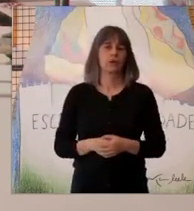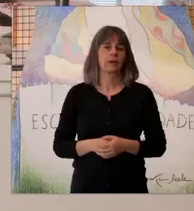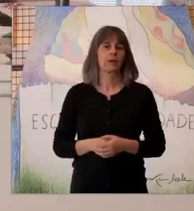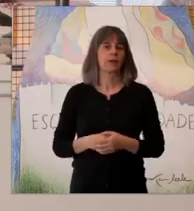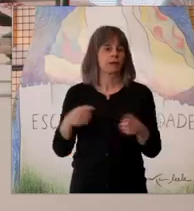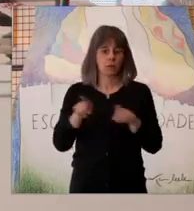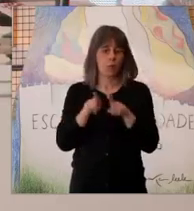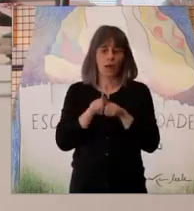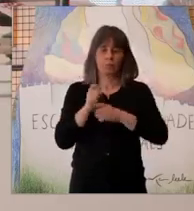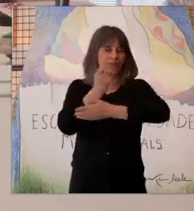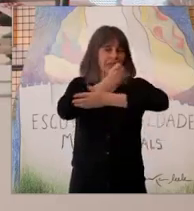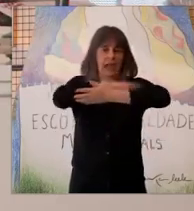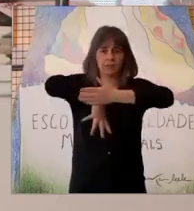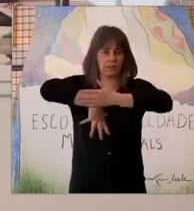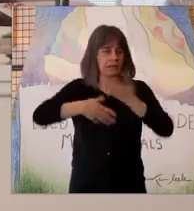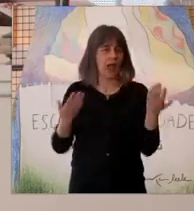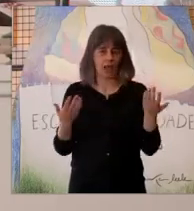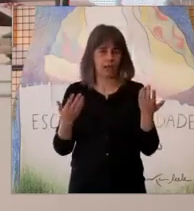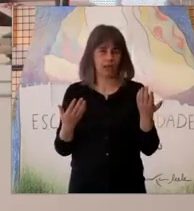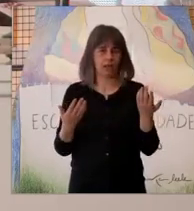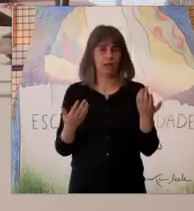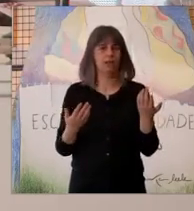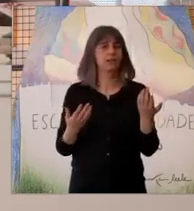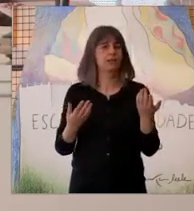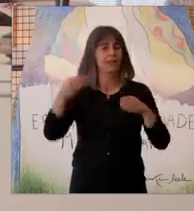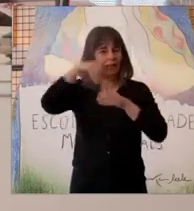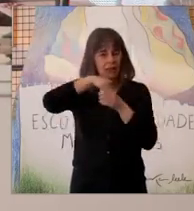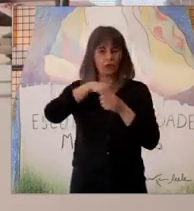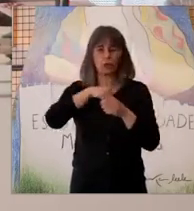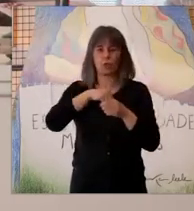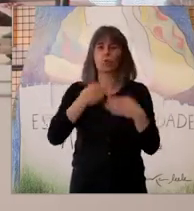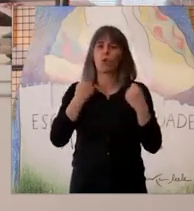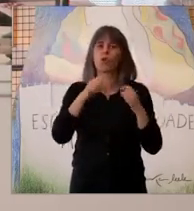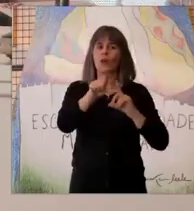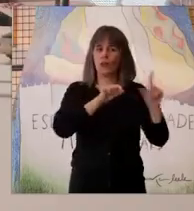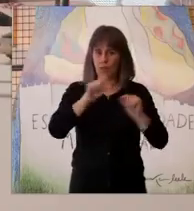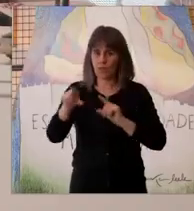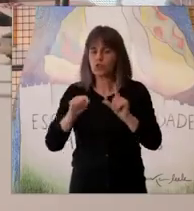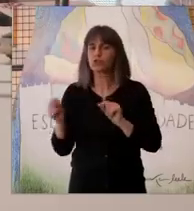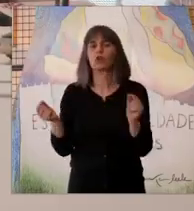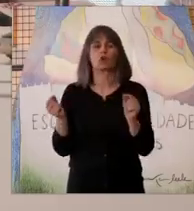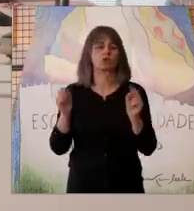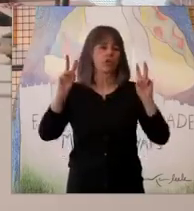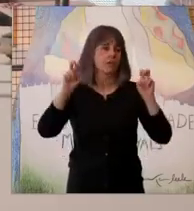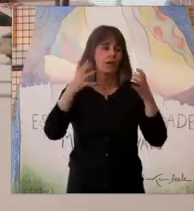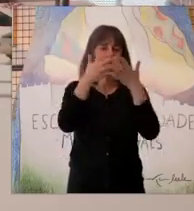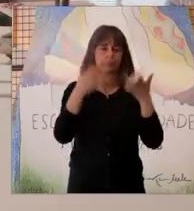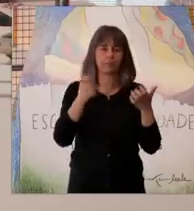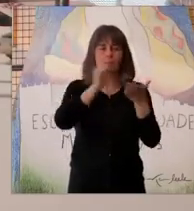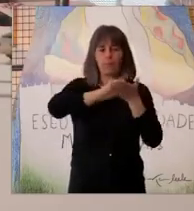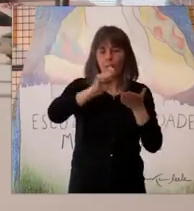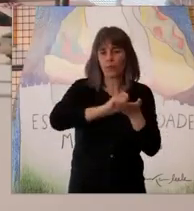transversal que atraviese que tenga poder de decisión en ciertas cuestiones de redacción de enfoque